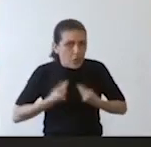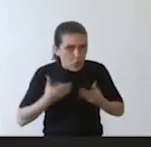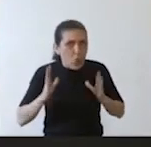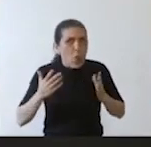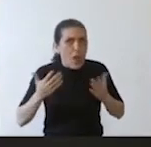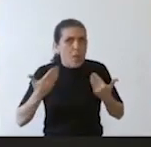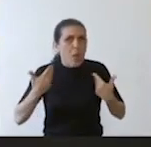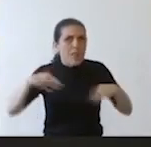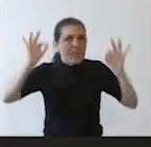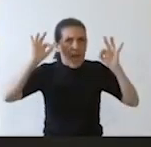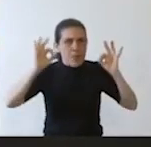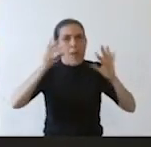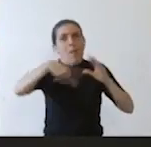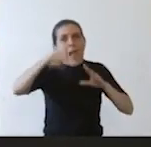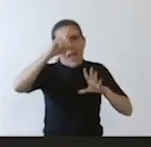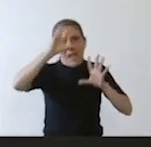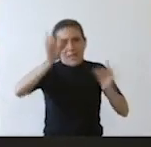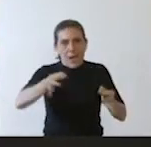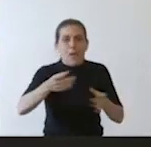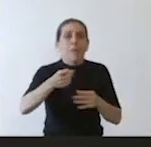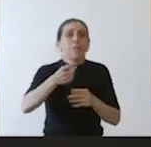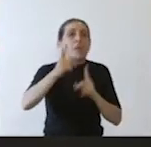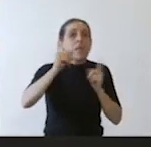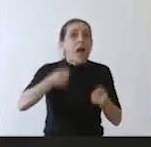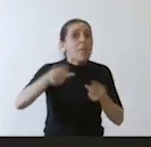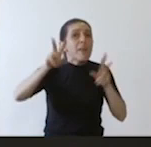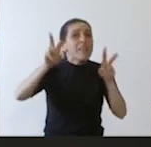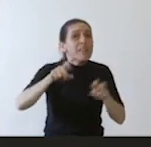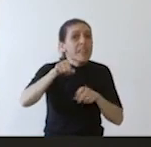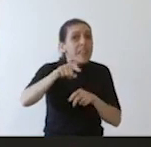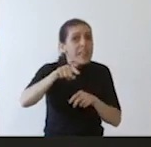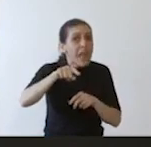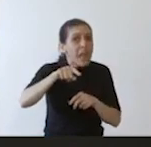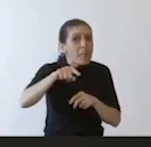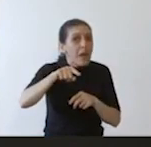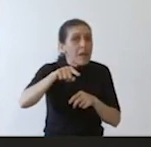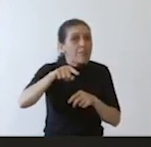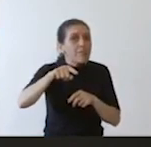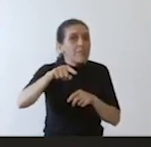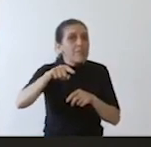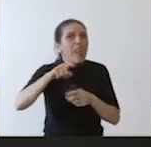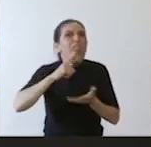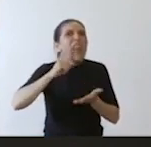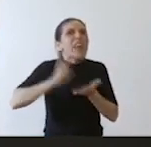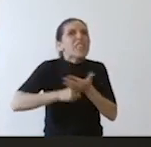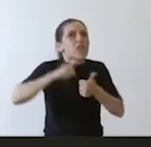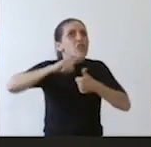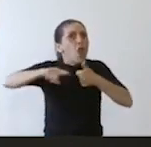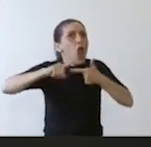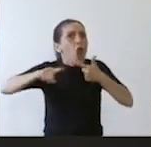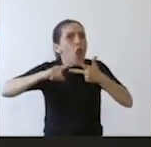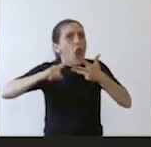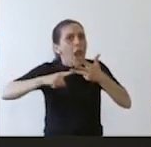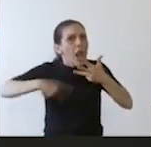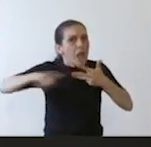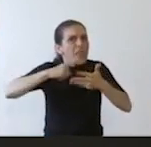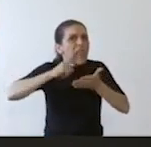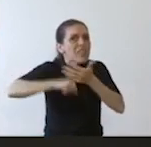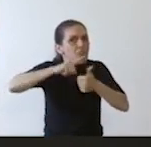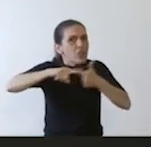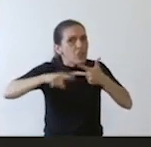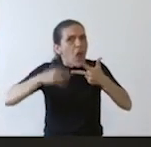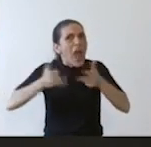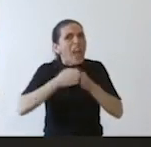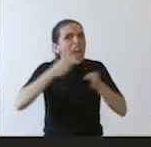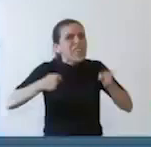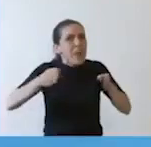recordar. En relación con digamos, las medidas que se están implementando, en diferentes